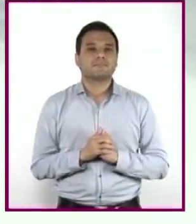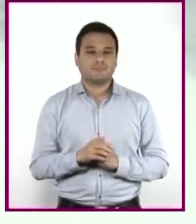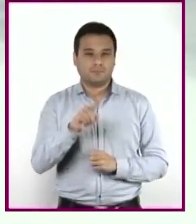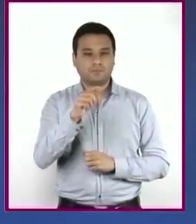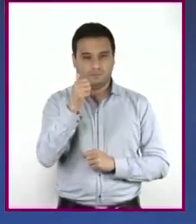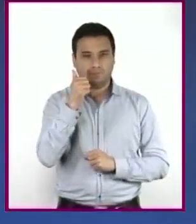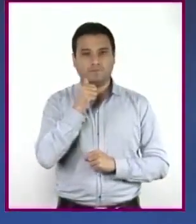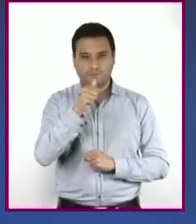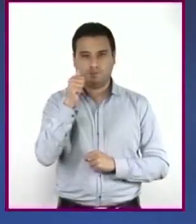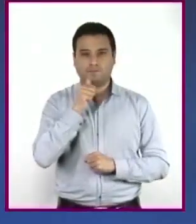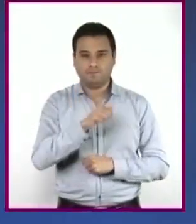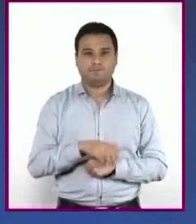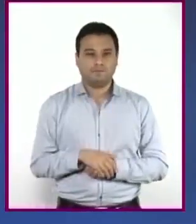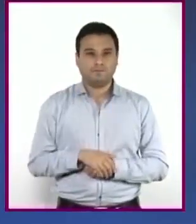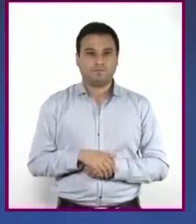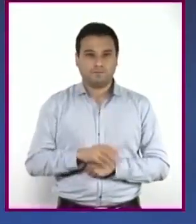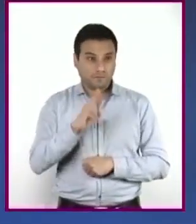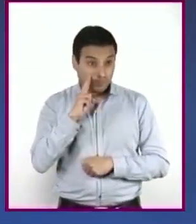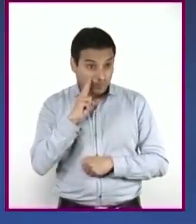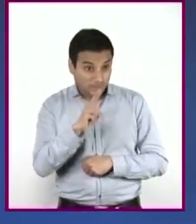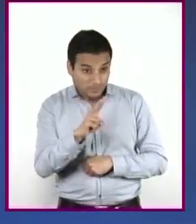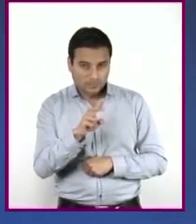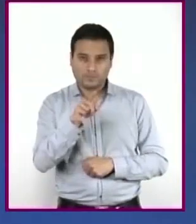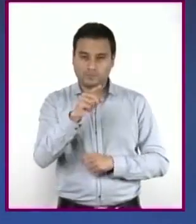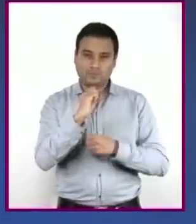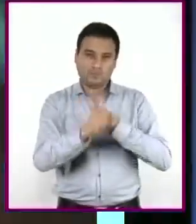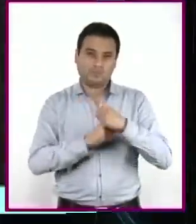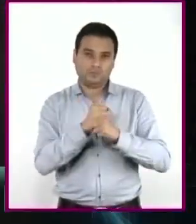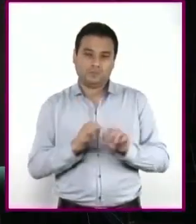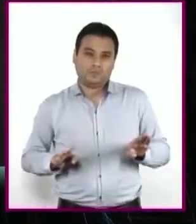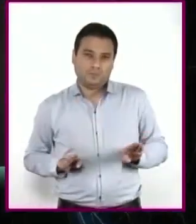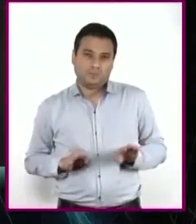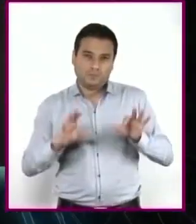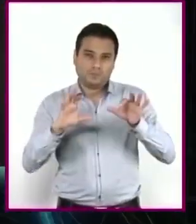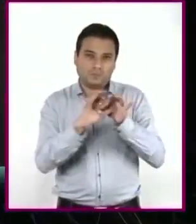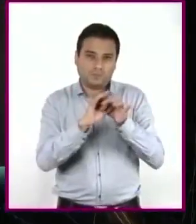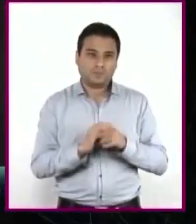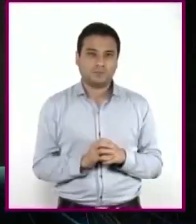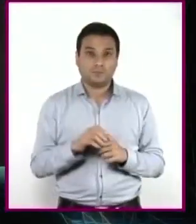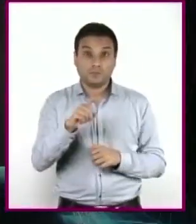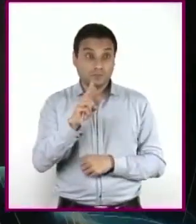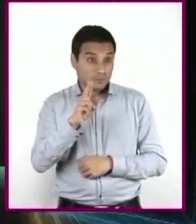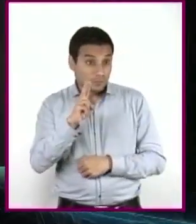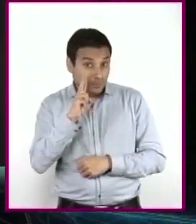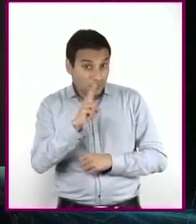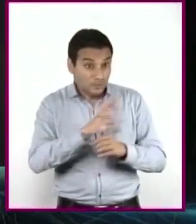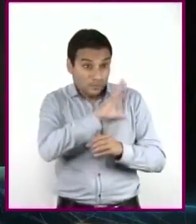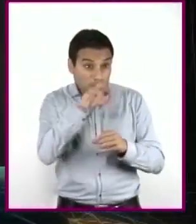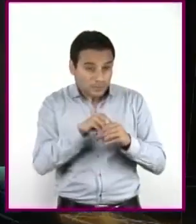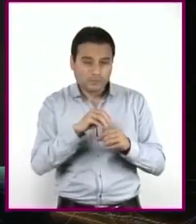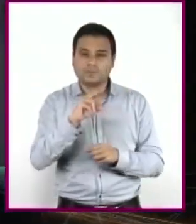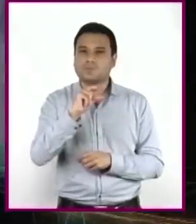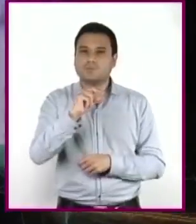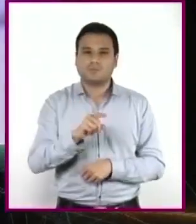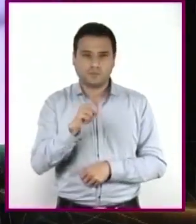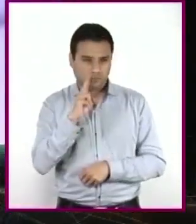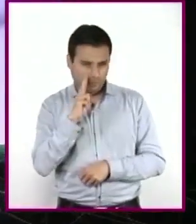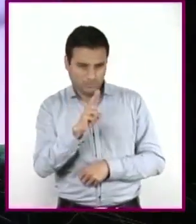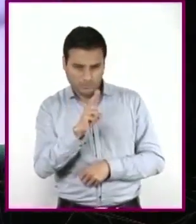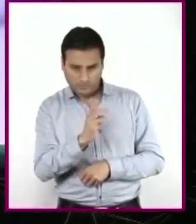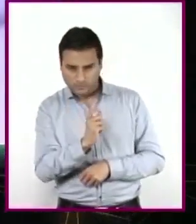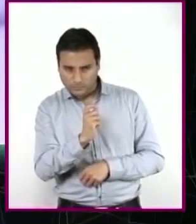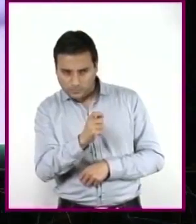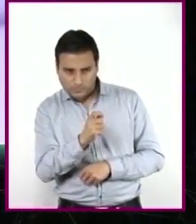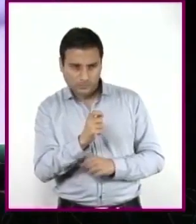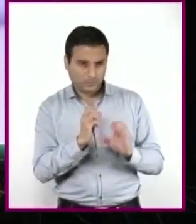viendo algo que sea para tu edad, sino, o sea, si te llega un anuncio, por ejemplo, ve esto, siempre checar fuentes o así, o no